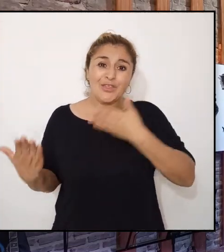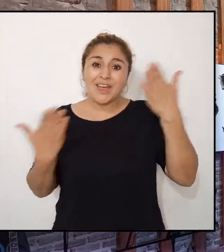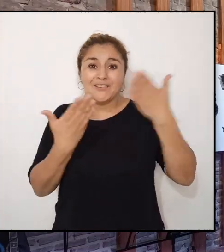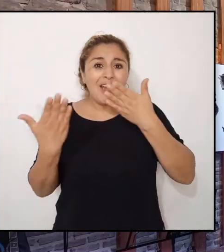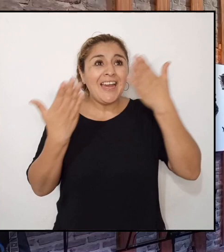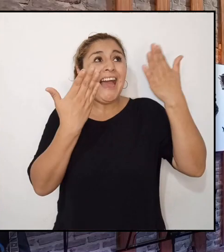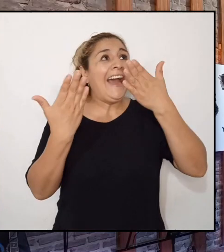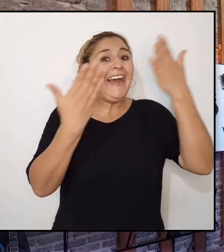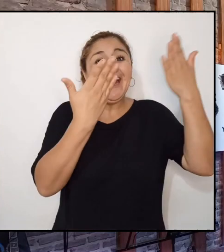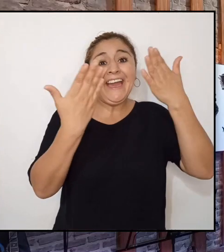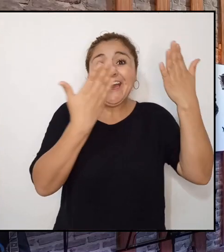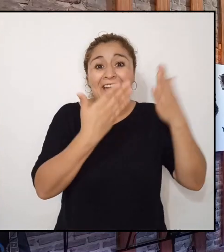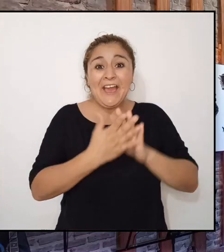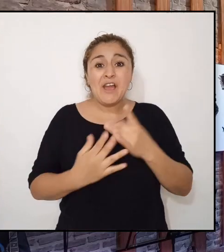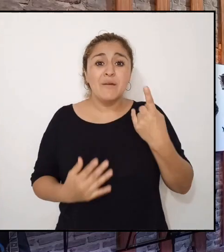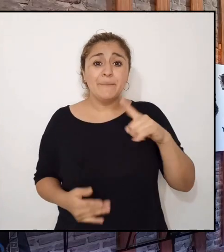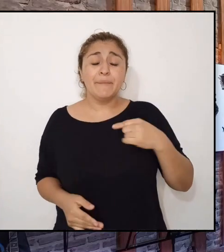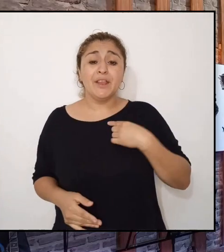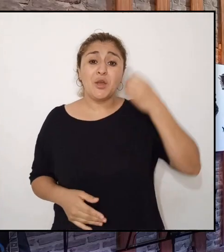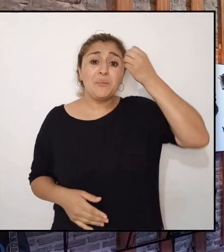templo.